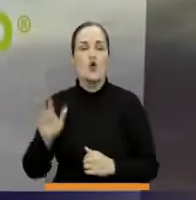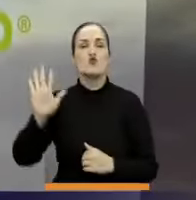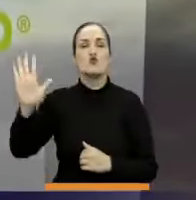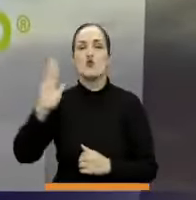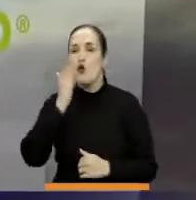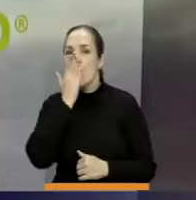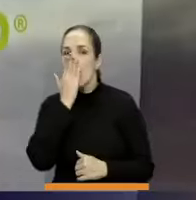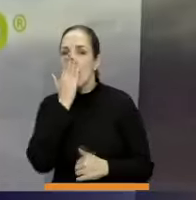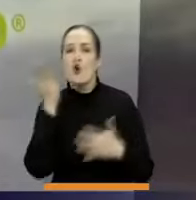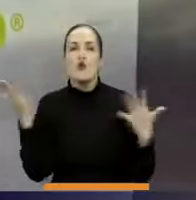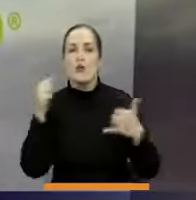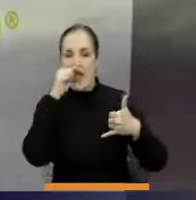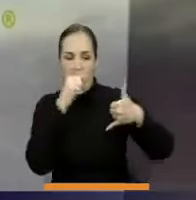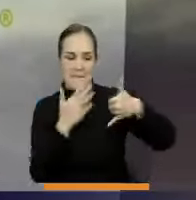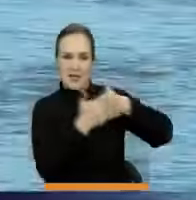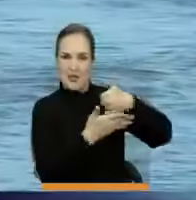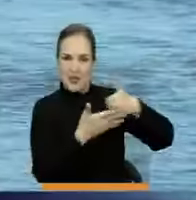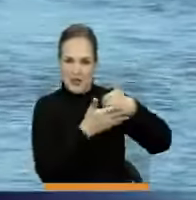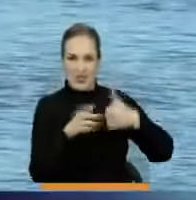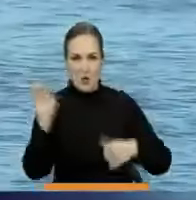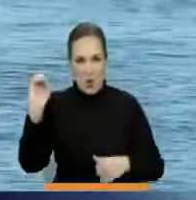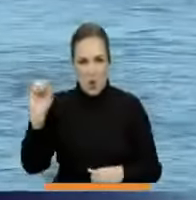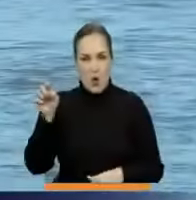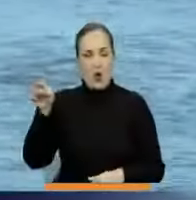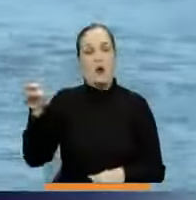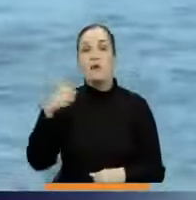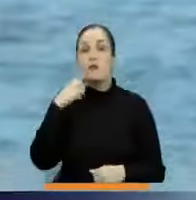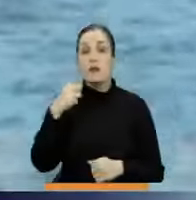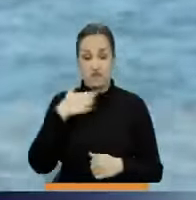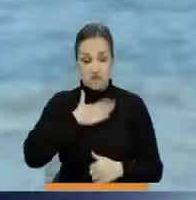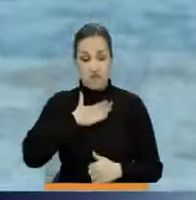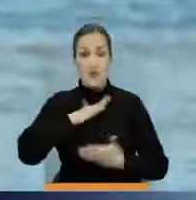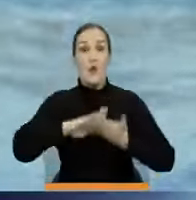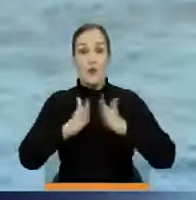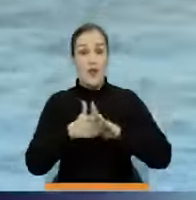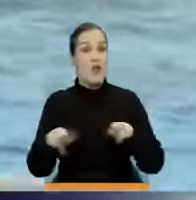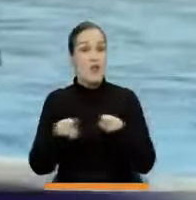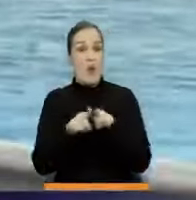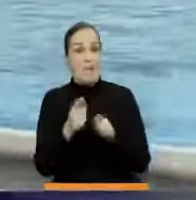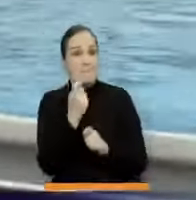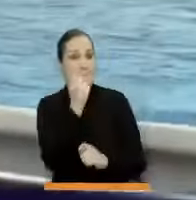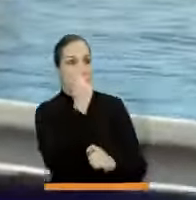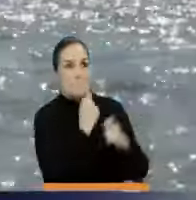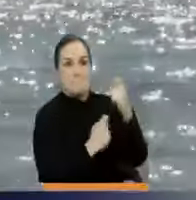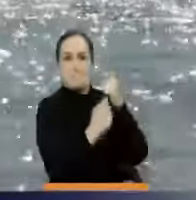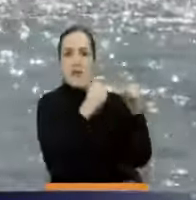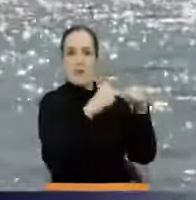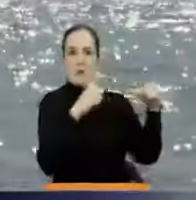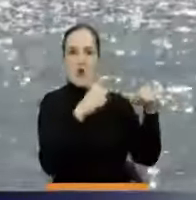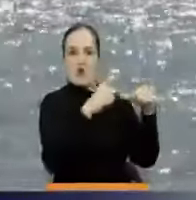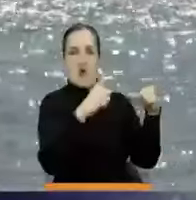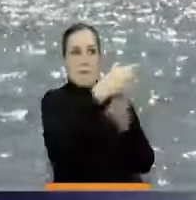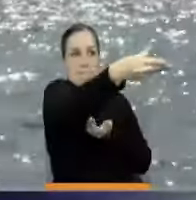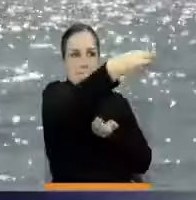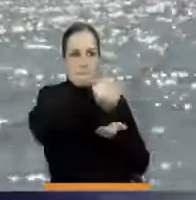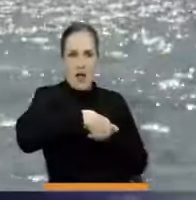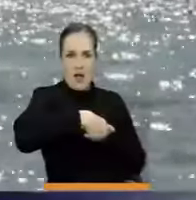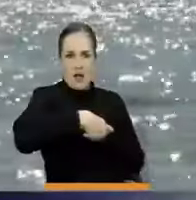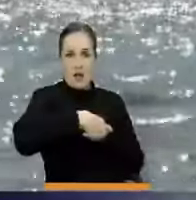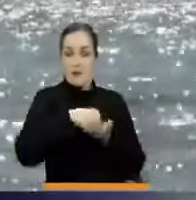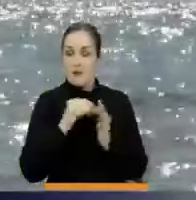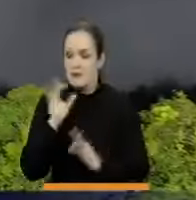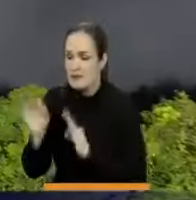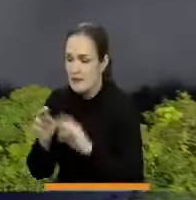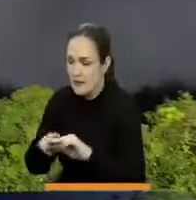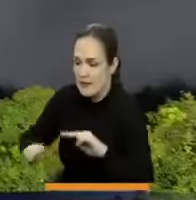indígena Acaipí de la Amazonía, cuenta que su comunidad se beneficia de la venta de bonos de carbono. Dice además que conservar la